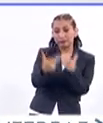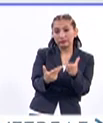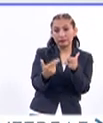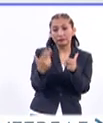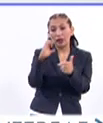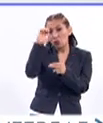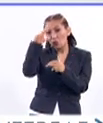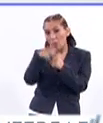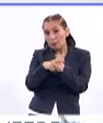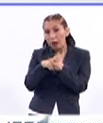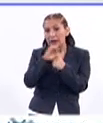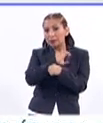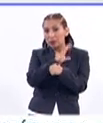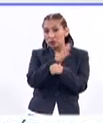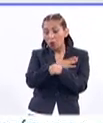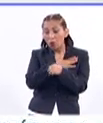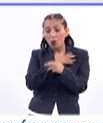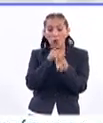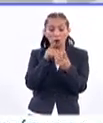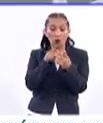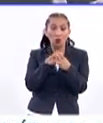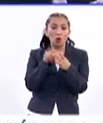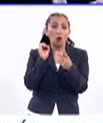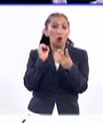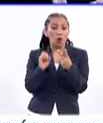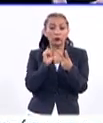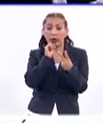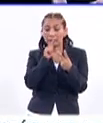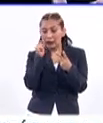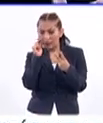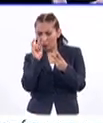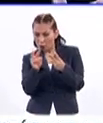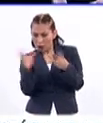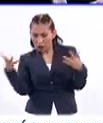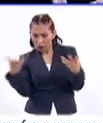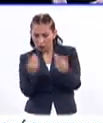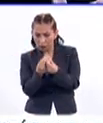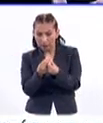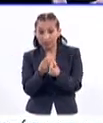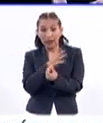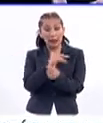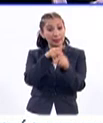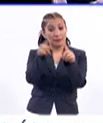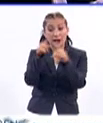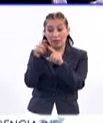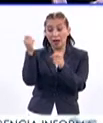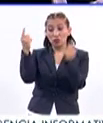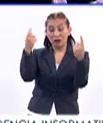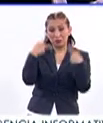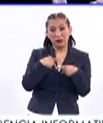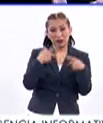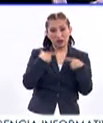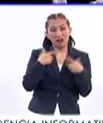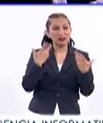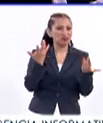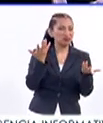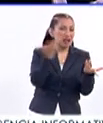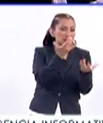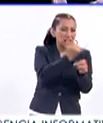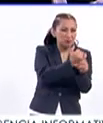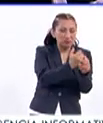la parte europea, los españoles, o si hay que entenderla en conjunto. Ahí hay varias personas, ya sean